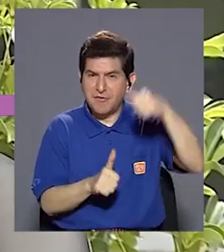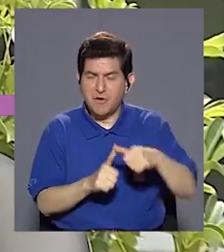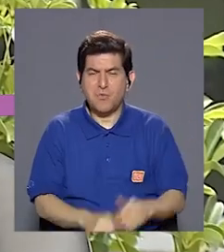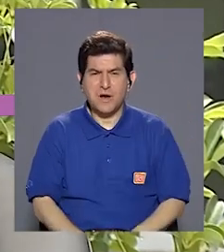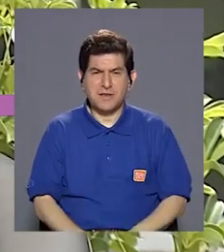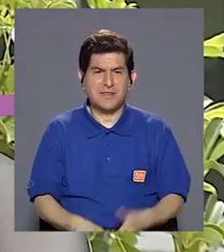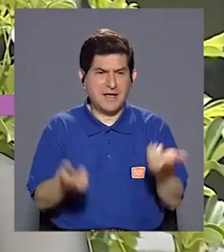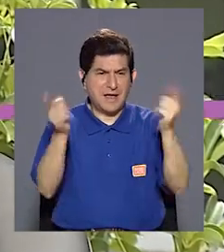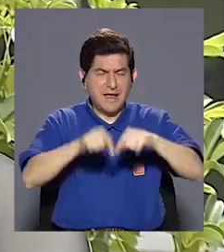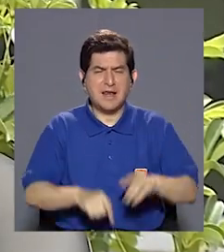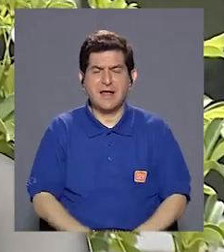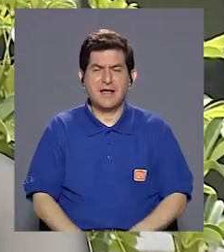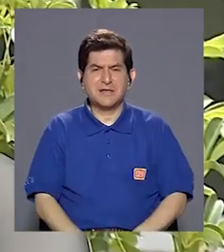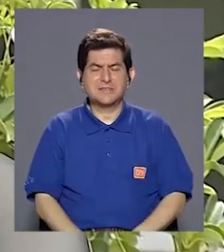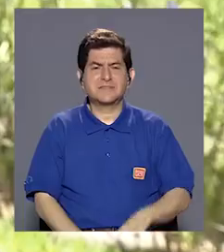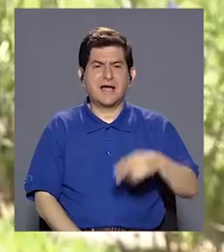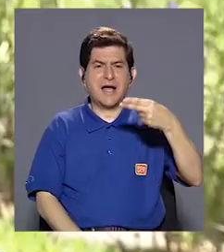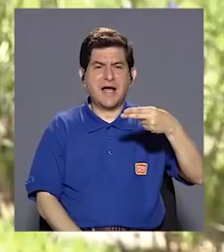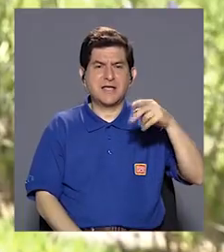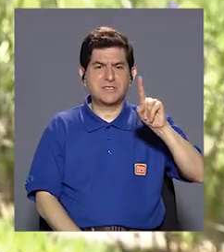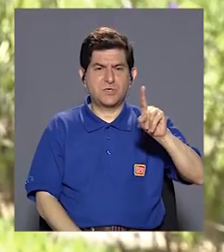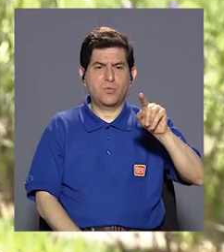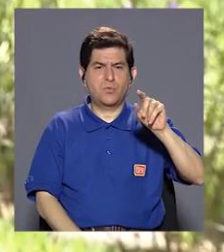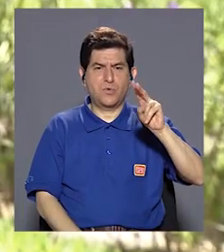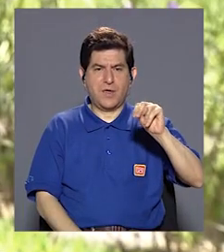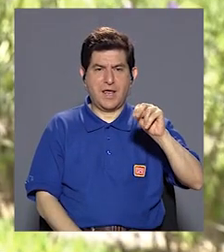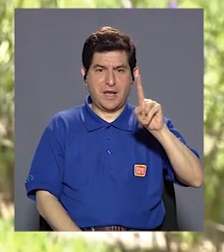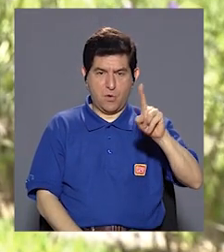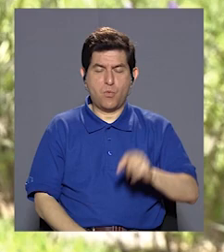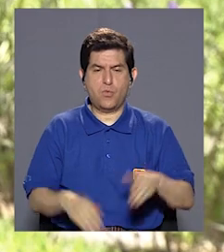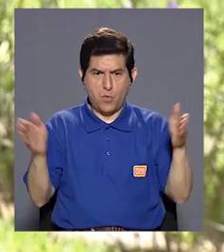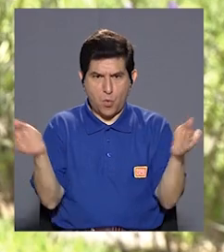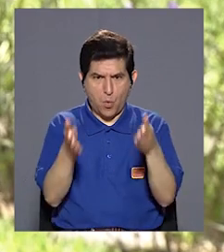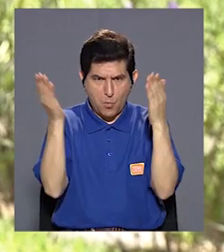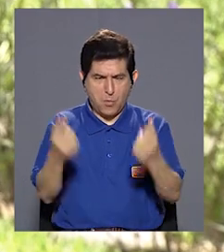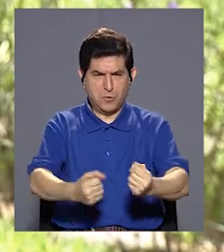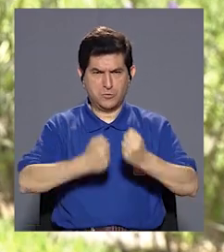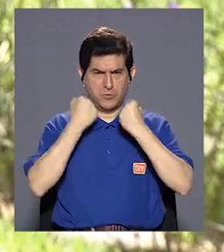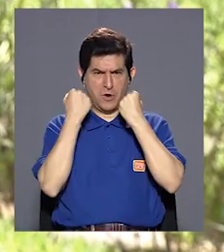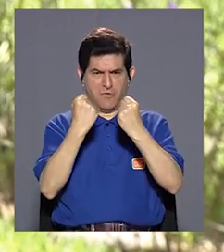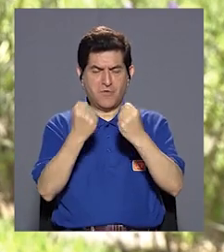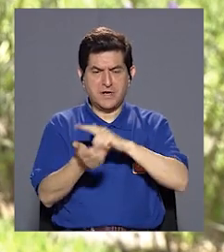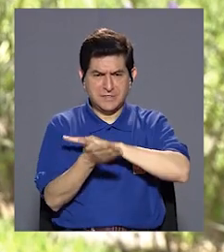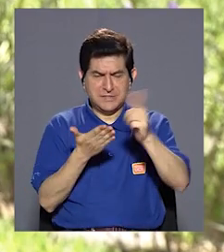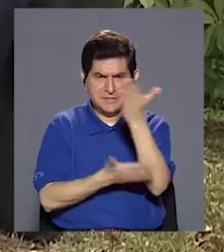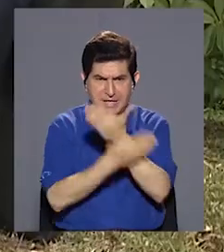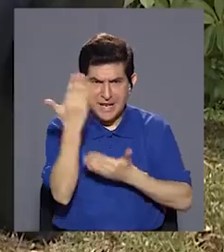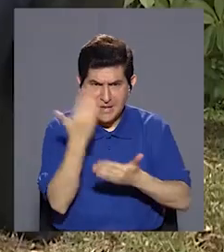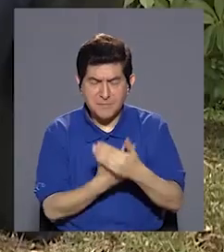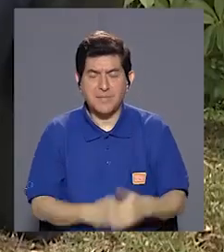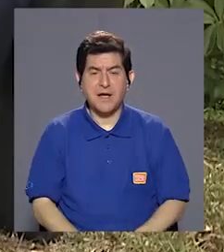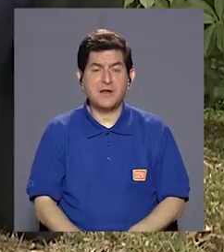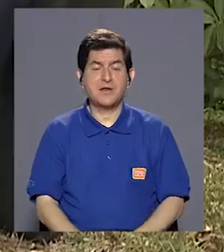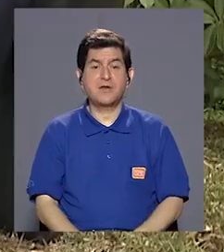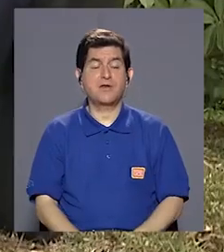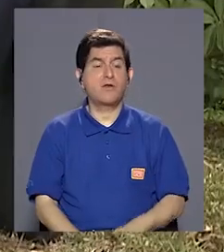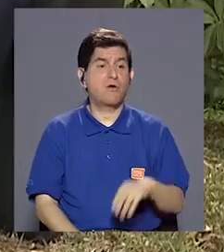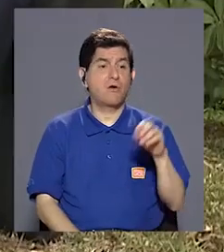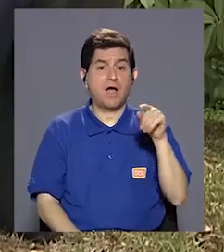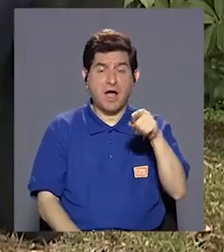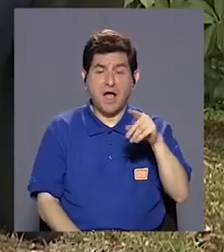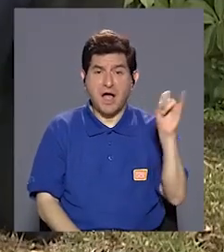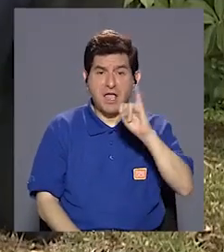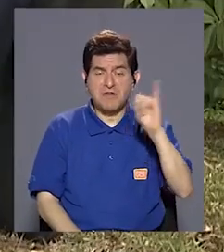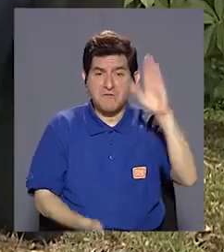lo de la pandemia de influenza H1N1 en uh-huh. el 2009? Y empezamos a promocionar muy intensivamente uh-huh. el lavado de manos, resulta que las infecciones en